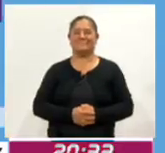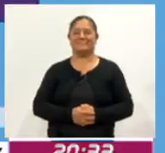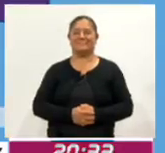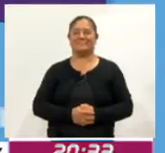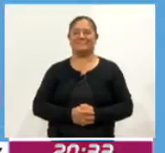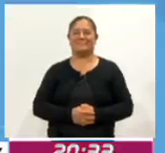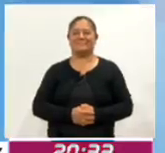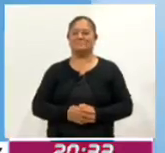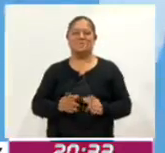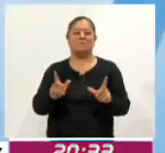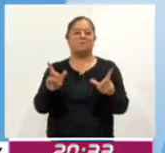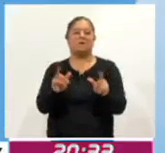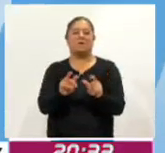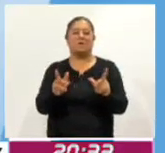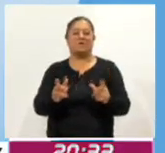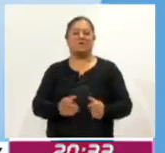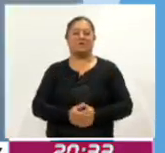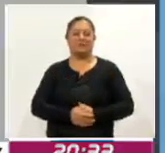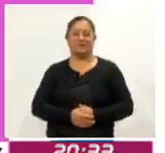En corto.